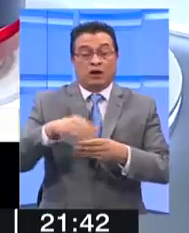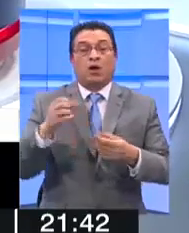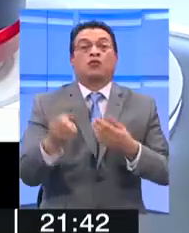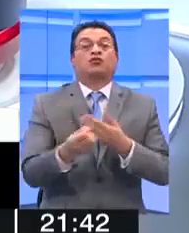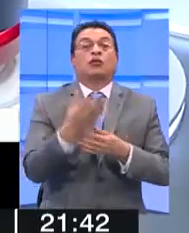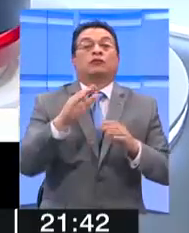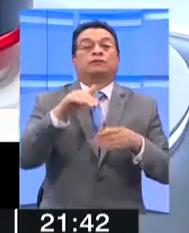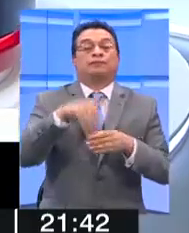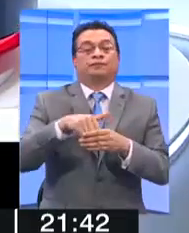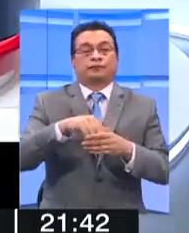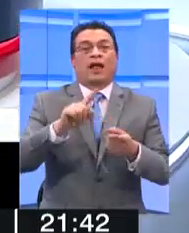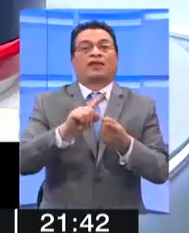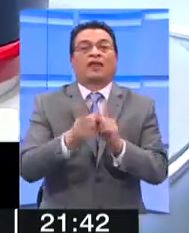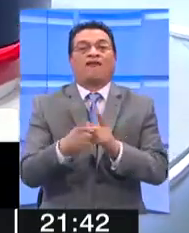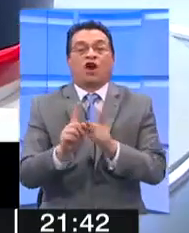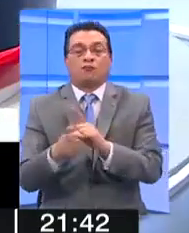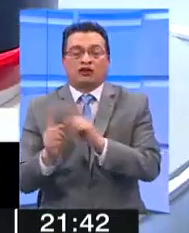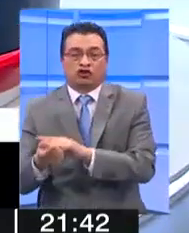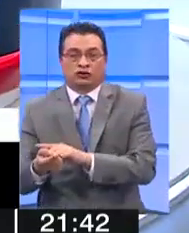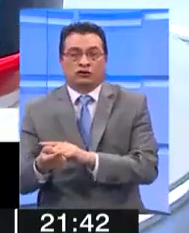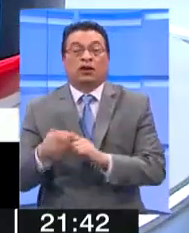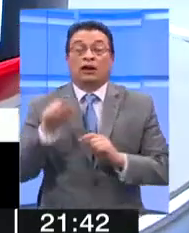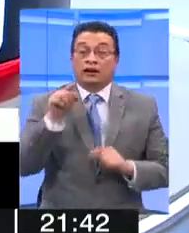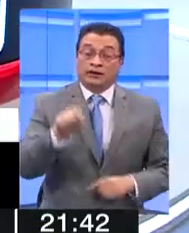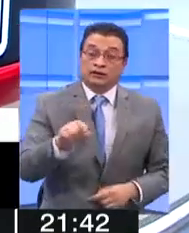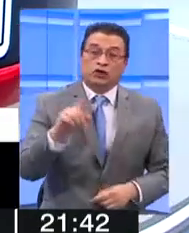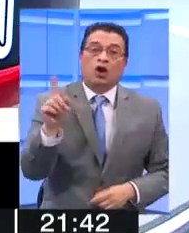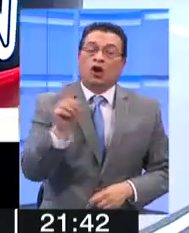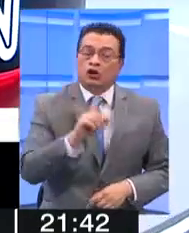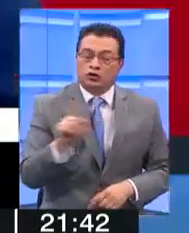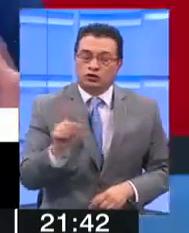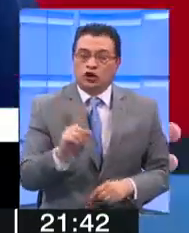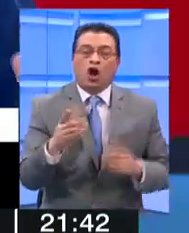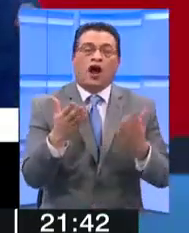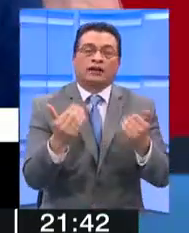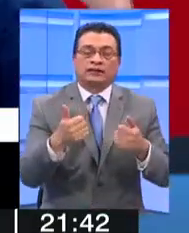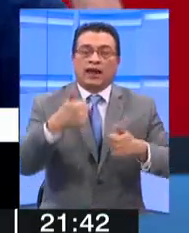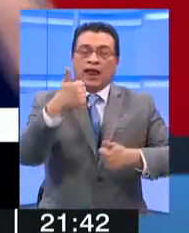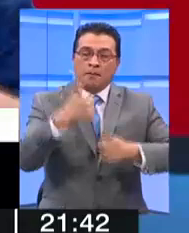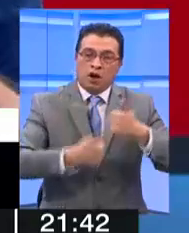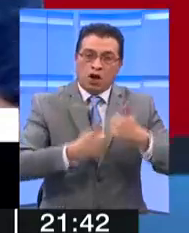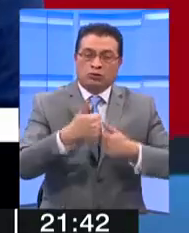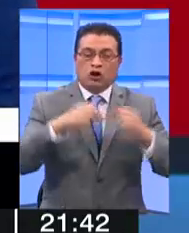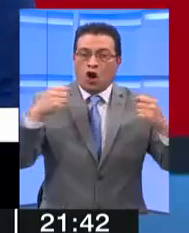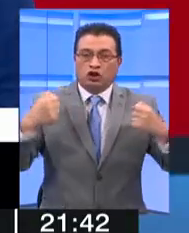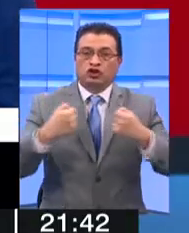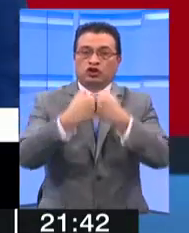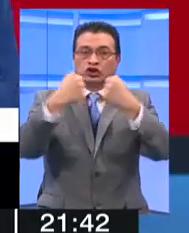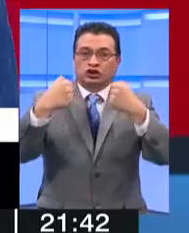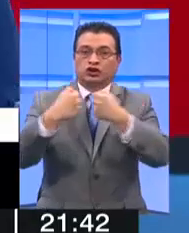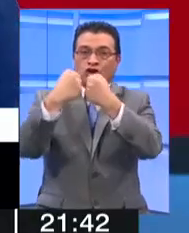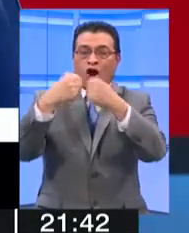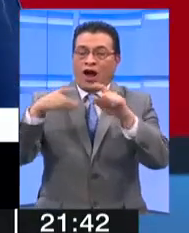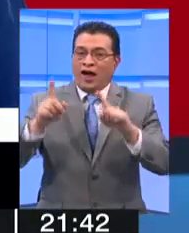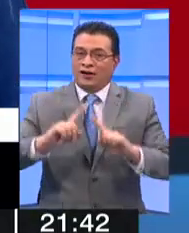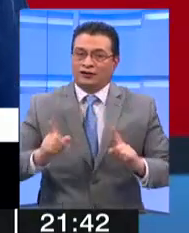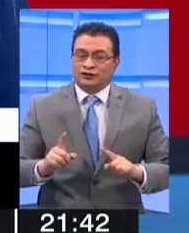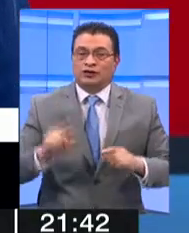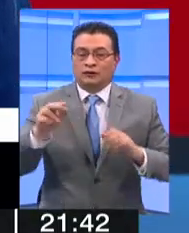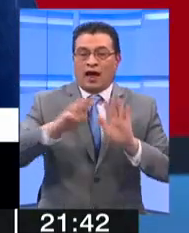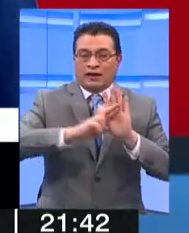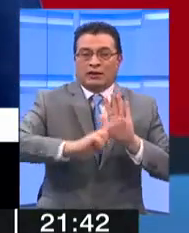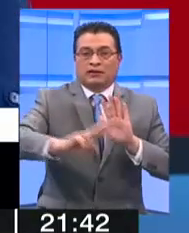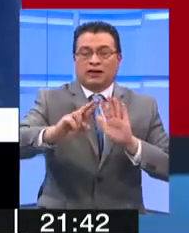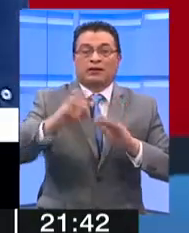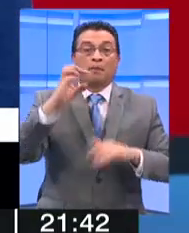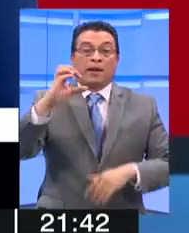hacia las transformaciones. Y eso no obsta, no necesariamente compite, no choca con el hecho que los representantes